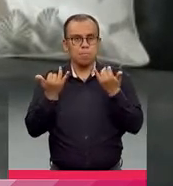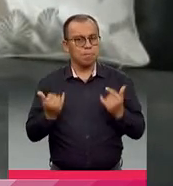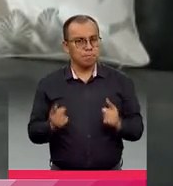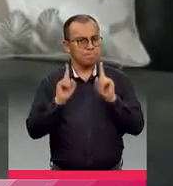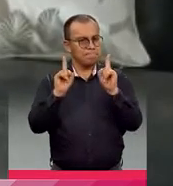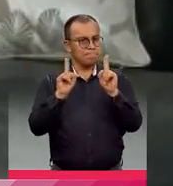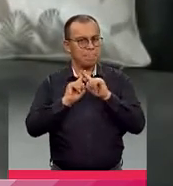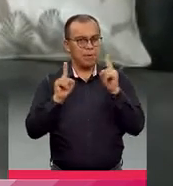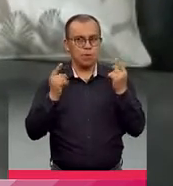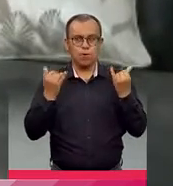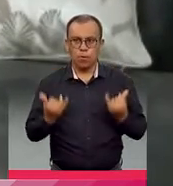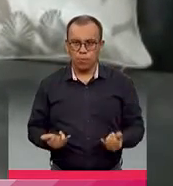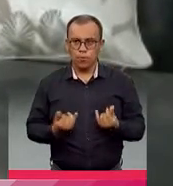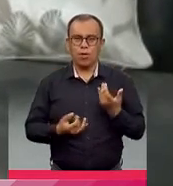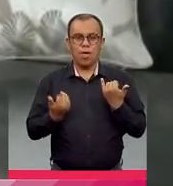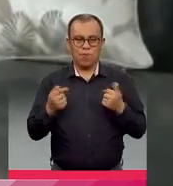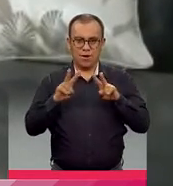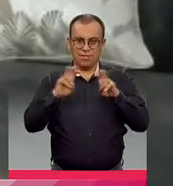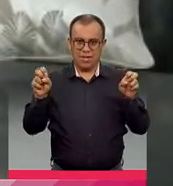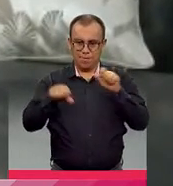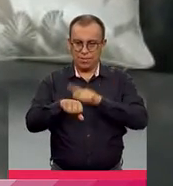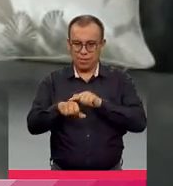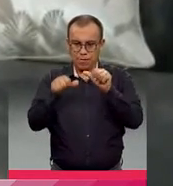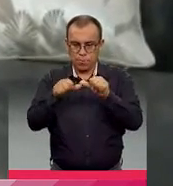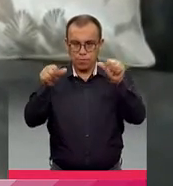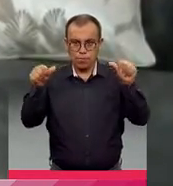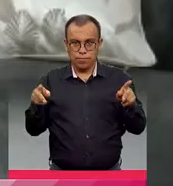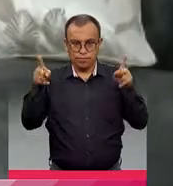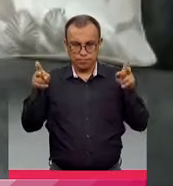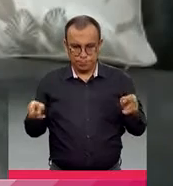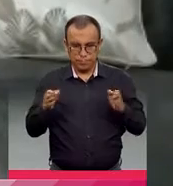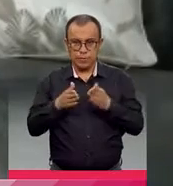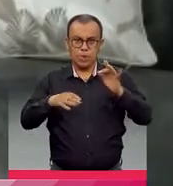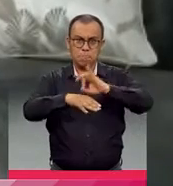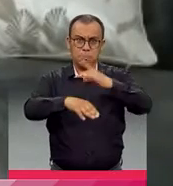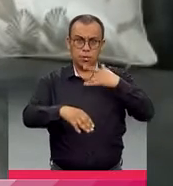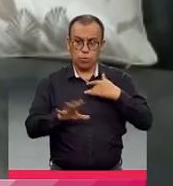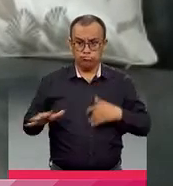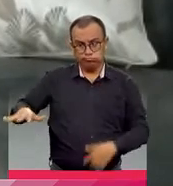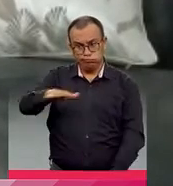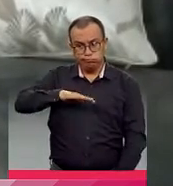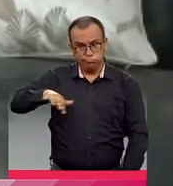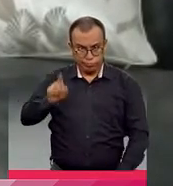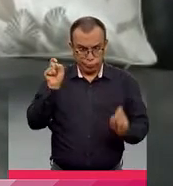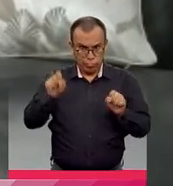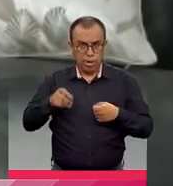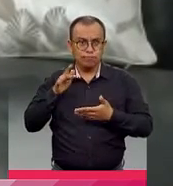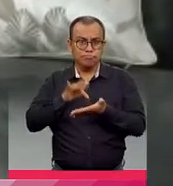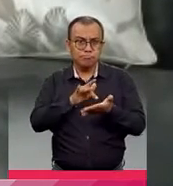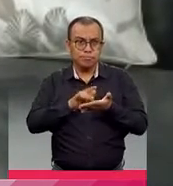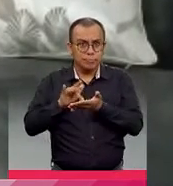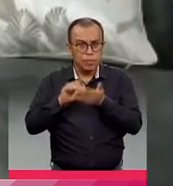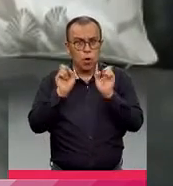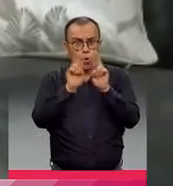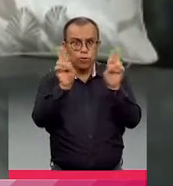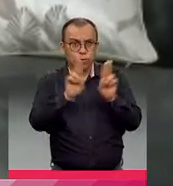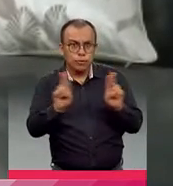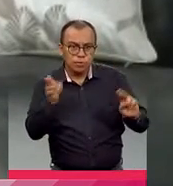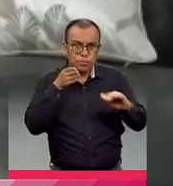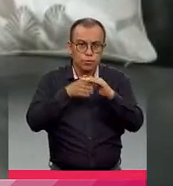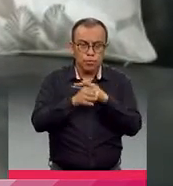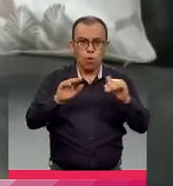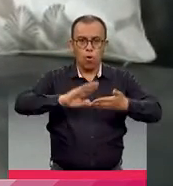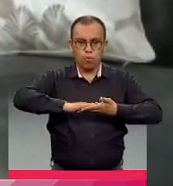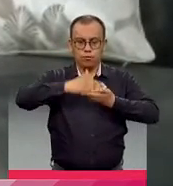embargo, mientras estamos haciendo trabajo virtual, no todos los niños, niñas y jóvenes tienen acceso a internet o al